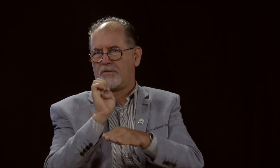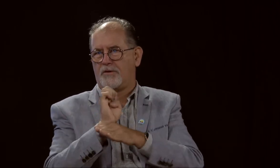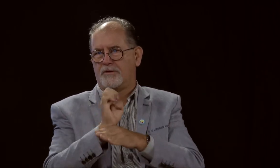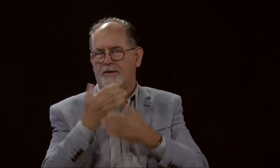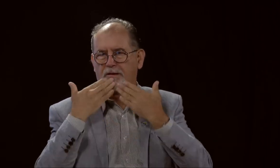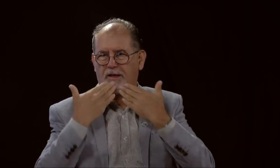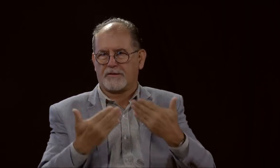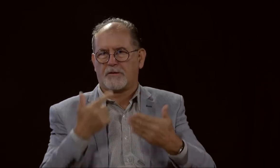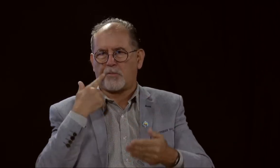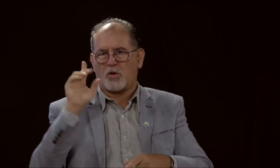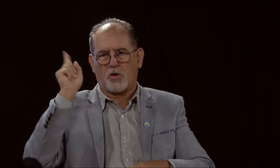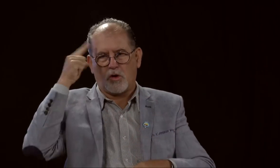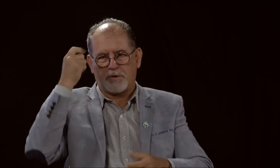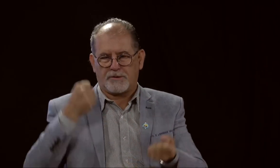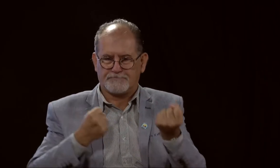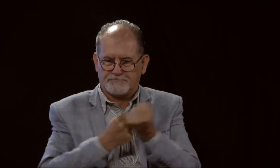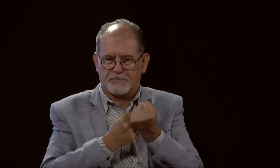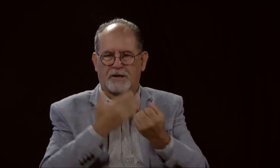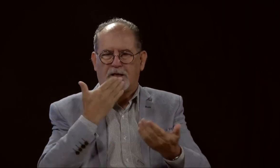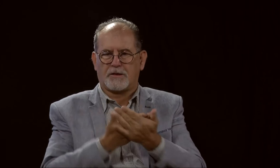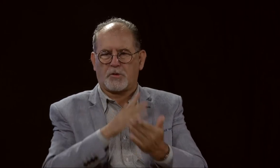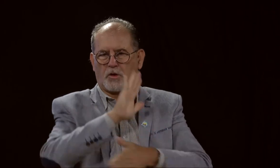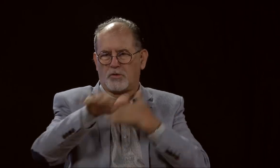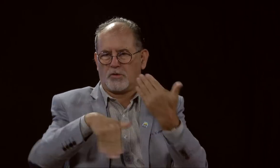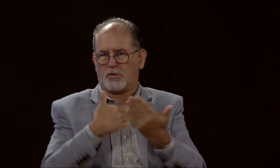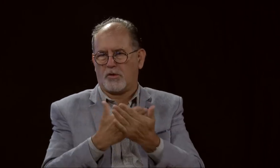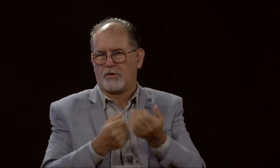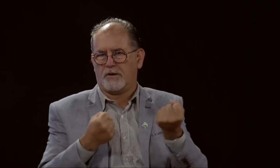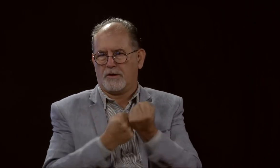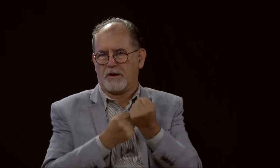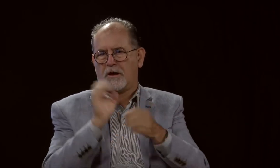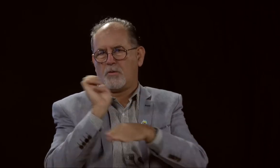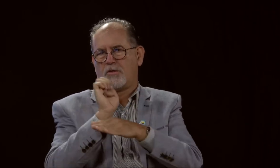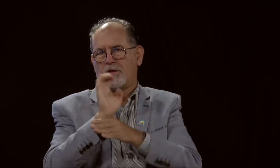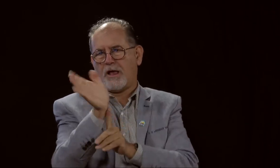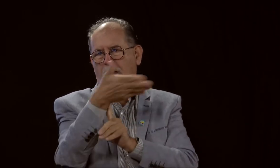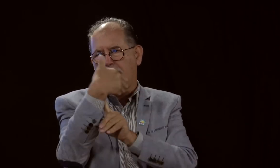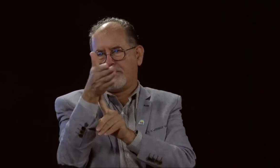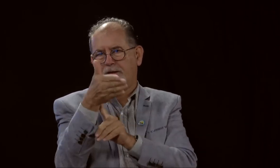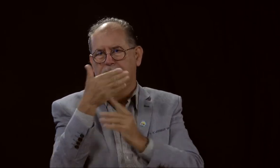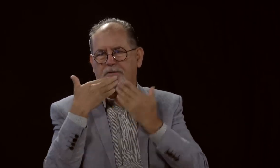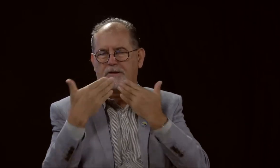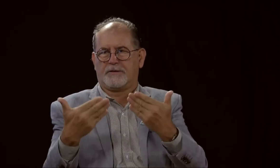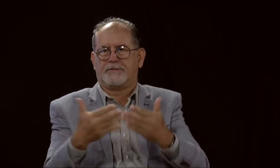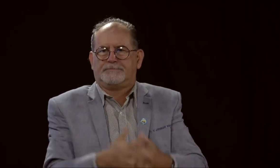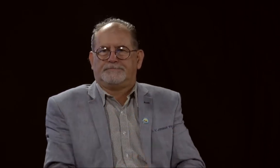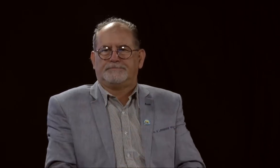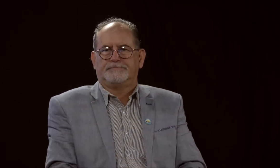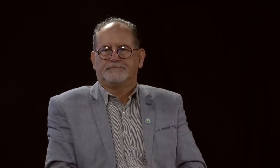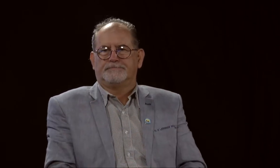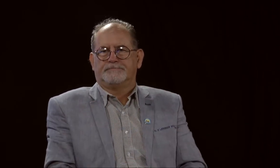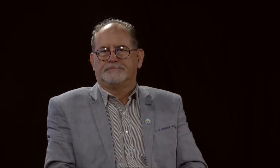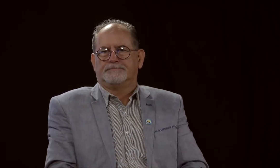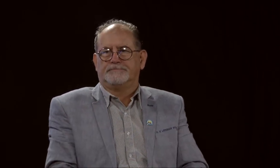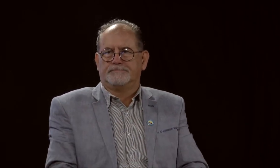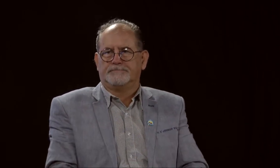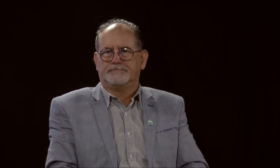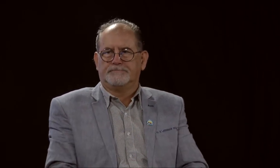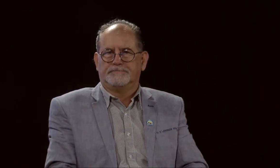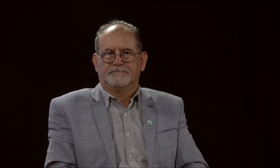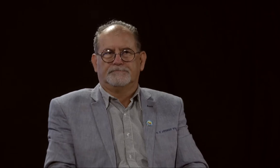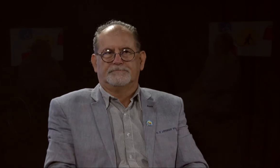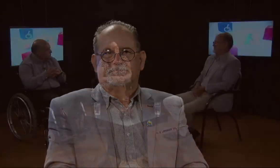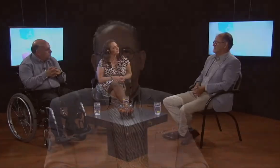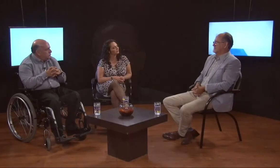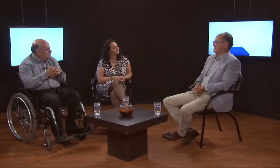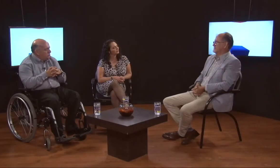tenemos ahora Ecuador una medalla de plata, gracias al gobierno, al ministerio que nos ha favorecido. Y